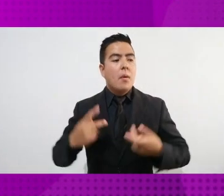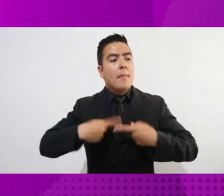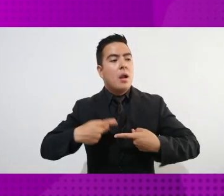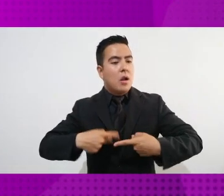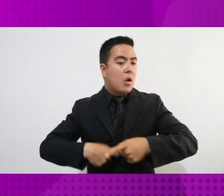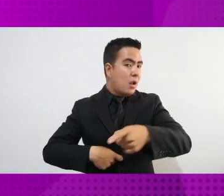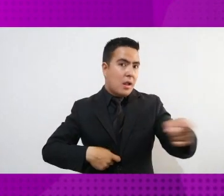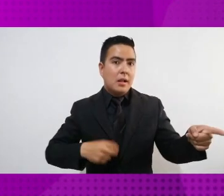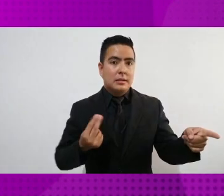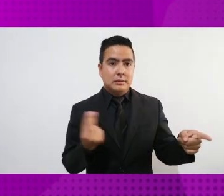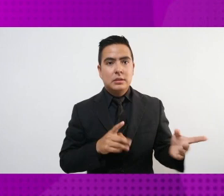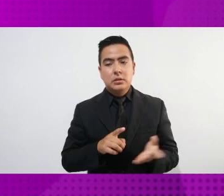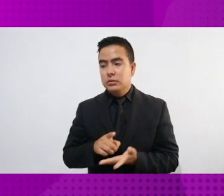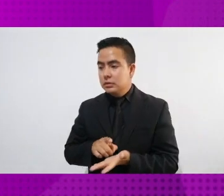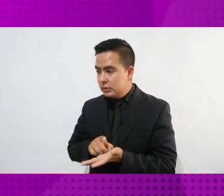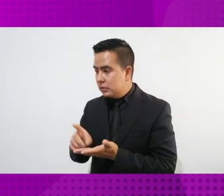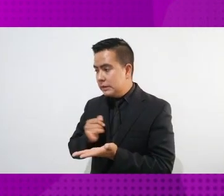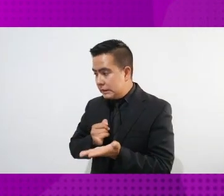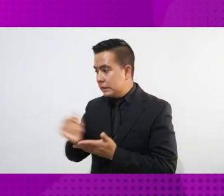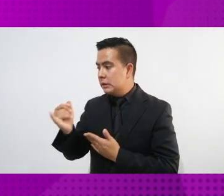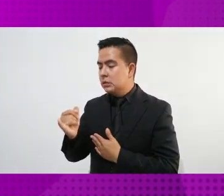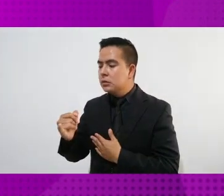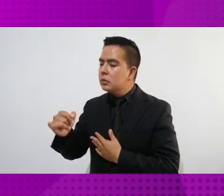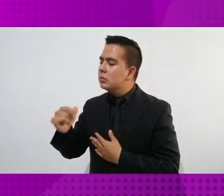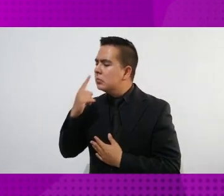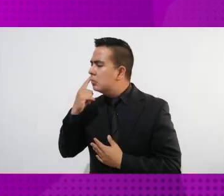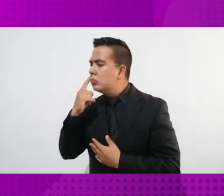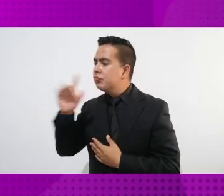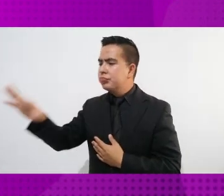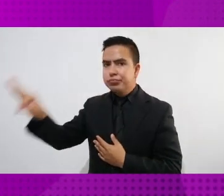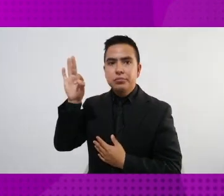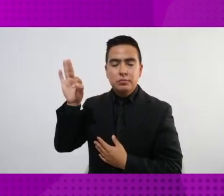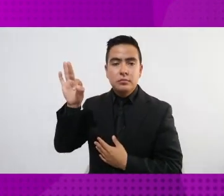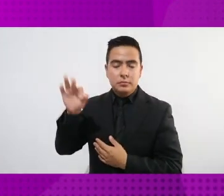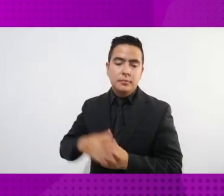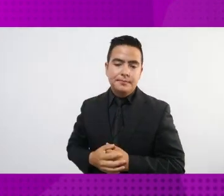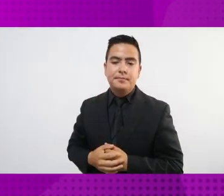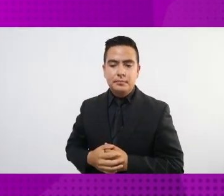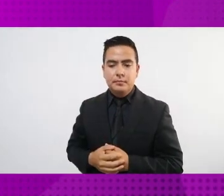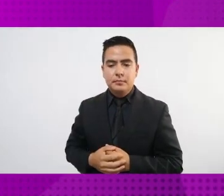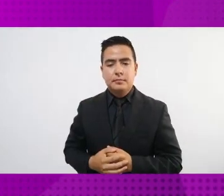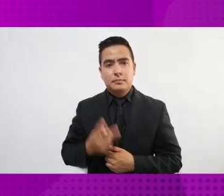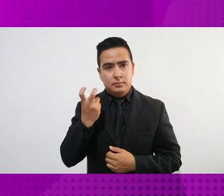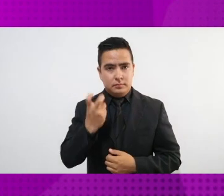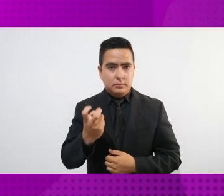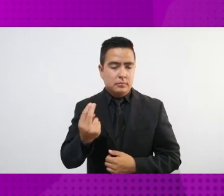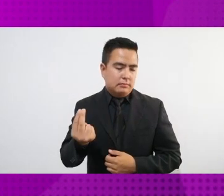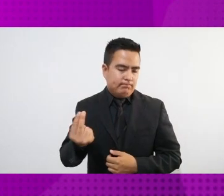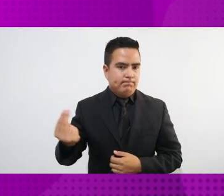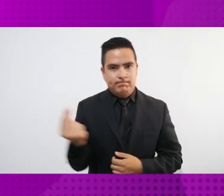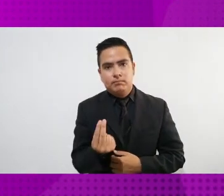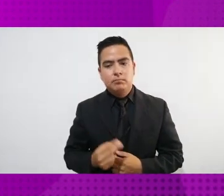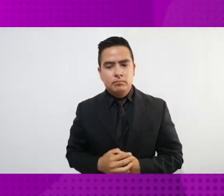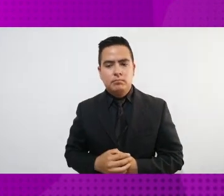normas, justamente, ¿no? A partir de la teoría constitucional y de la teoría política, sería imposible